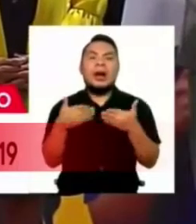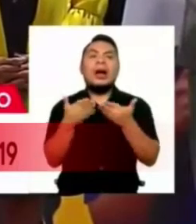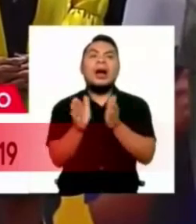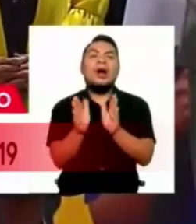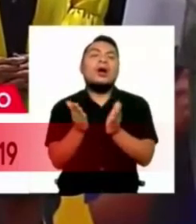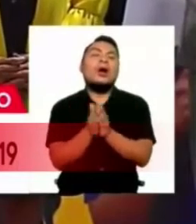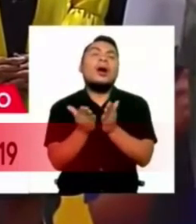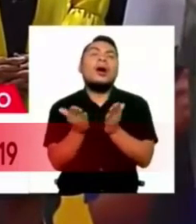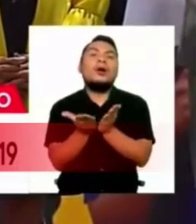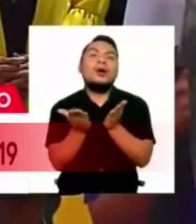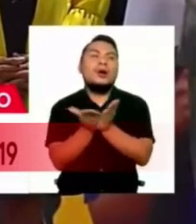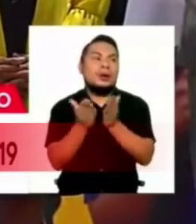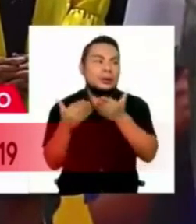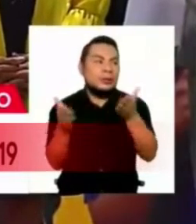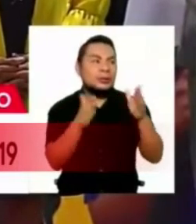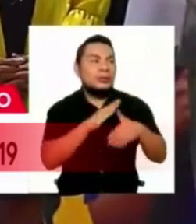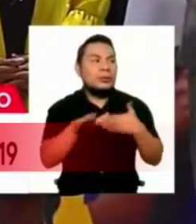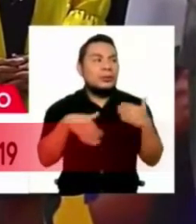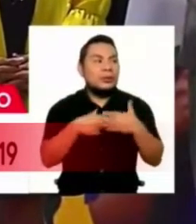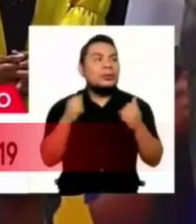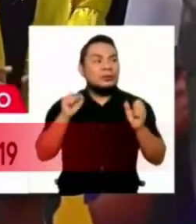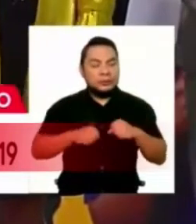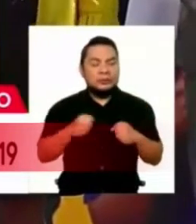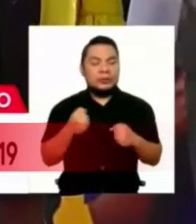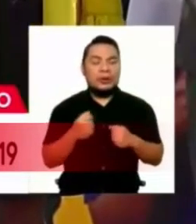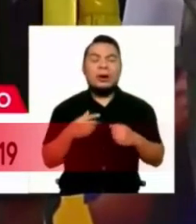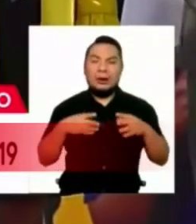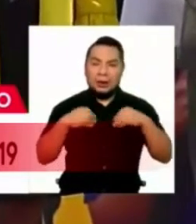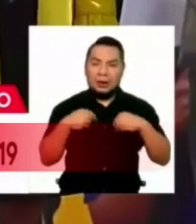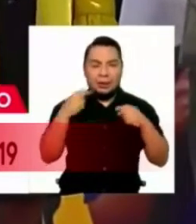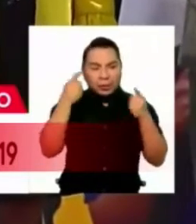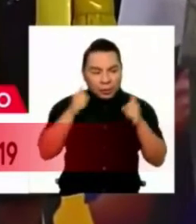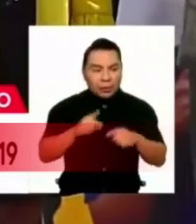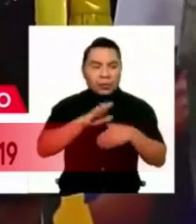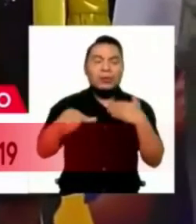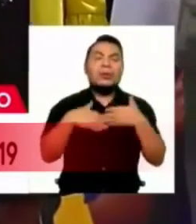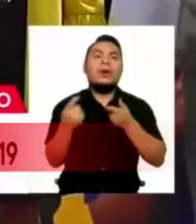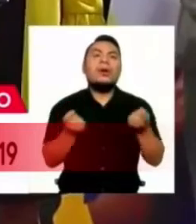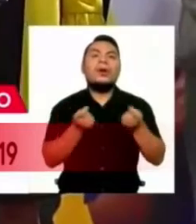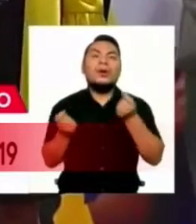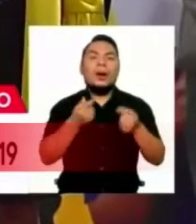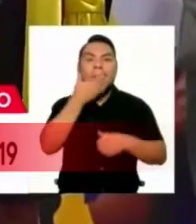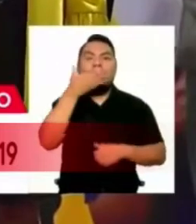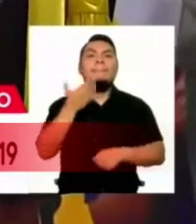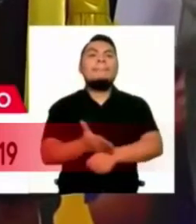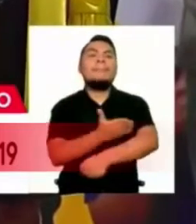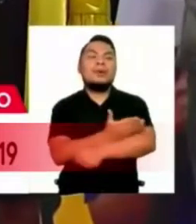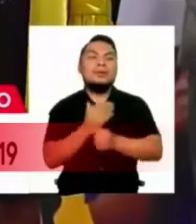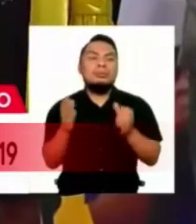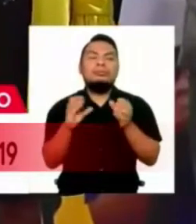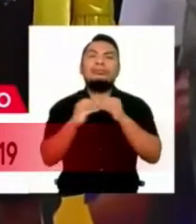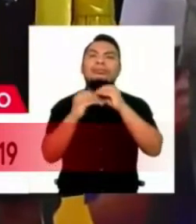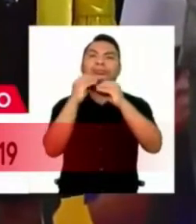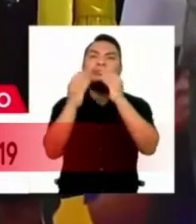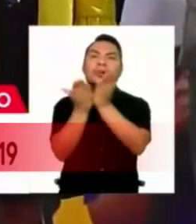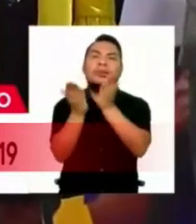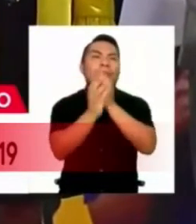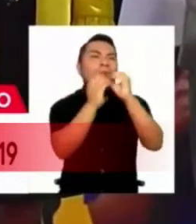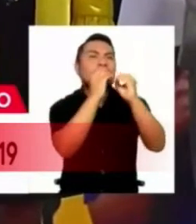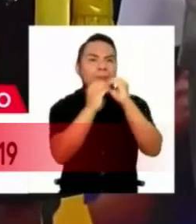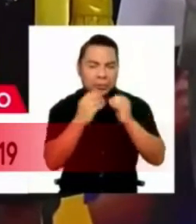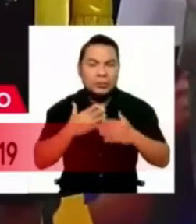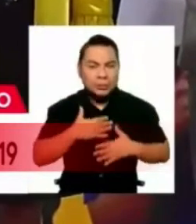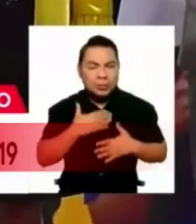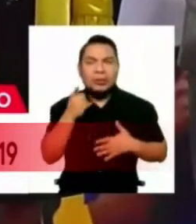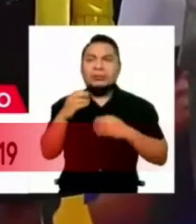escuelas. Nos encargaremos como gobierno de ver que las escuelas estén en mejores condiciones, su infraestructura, su